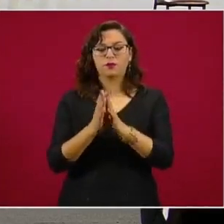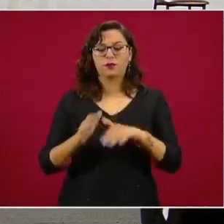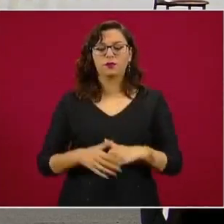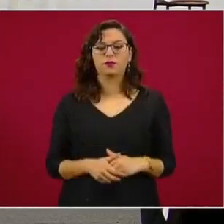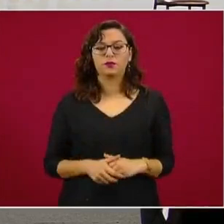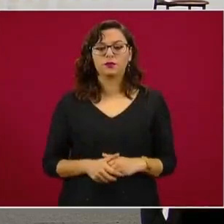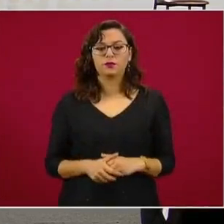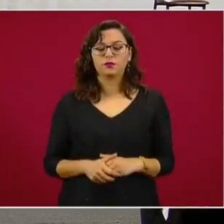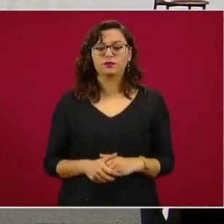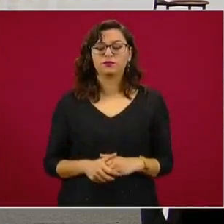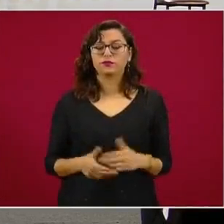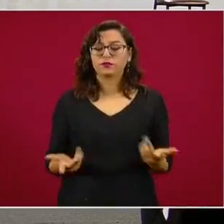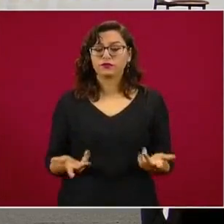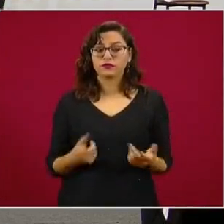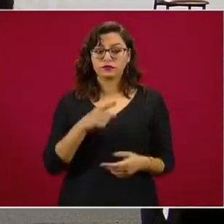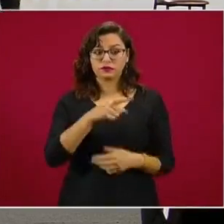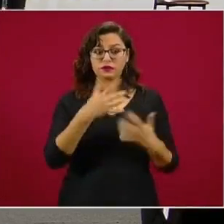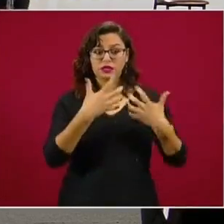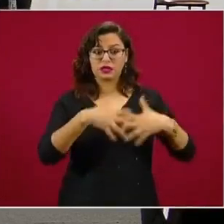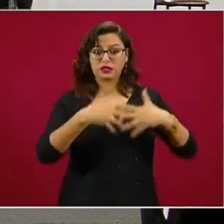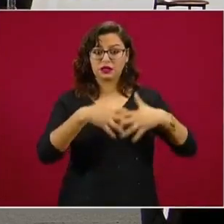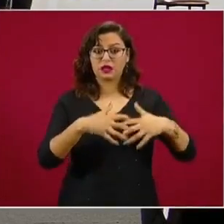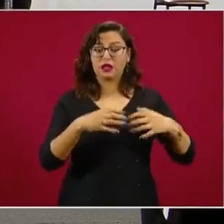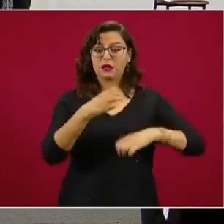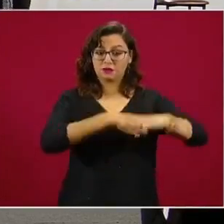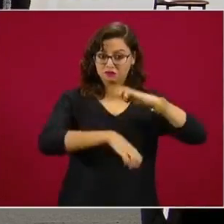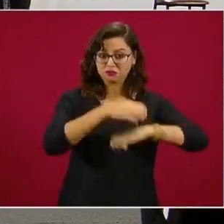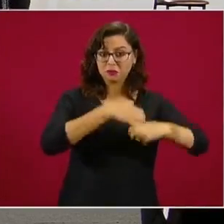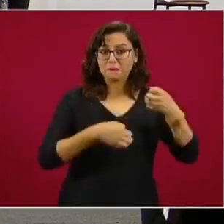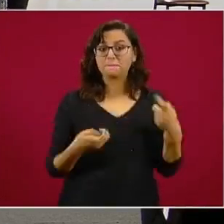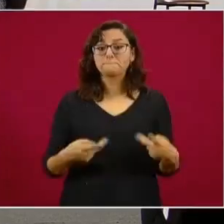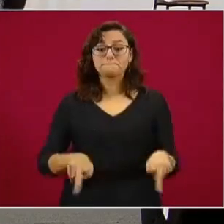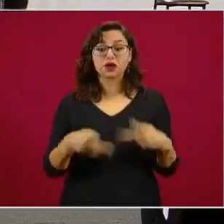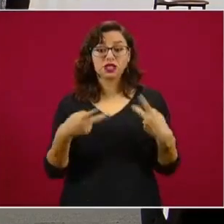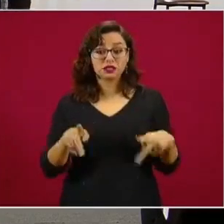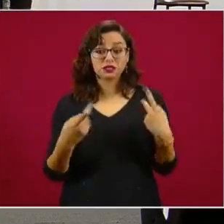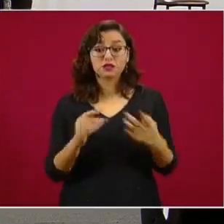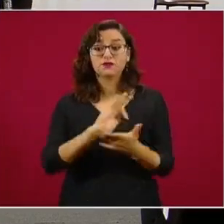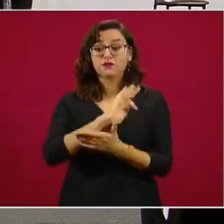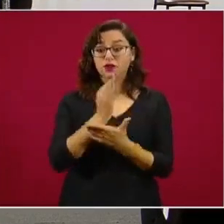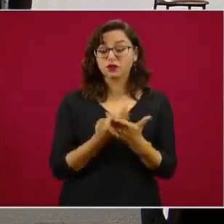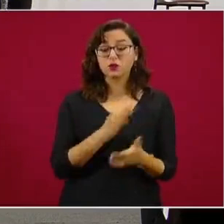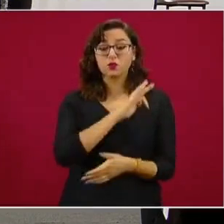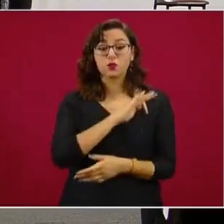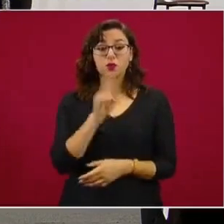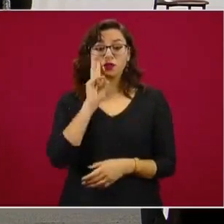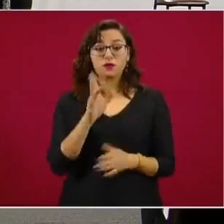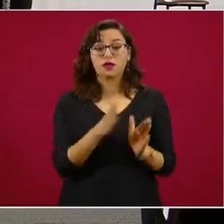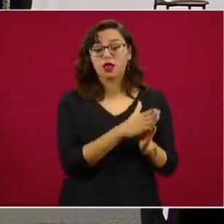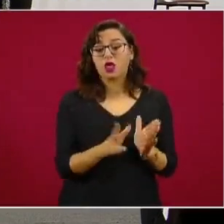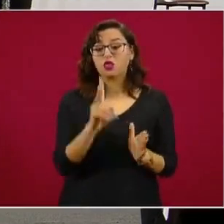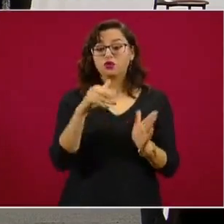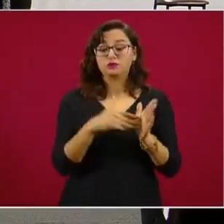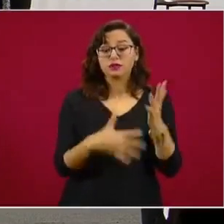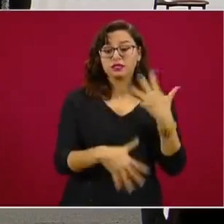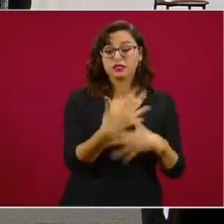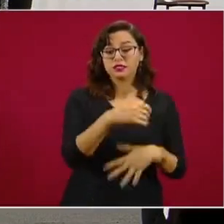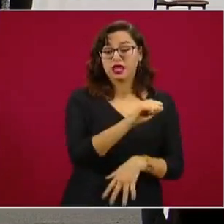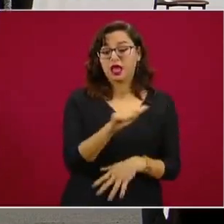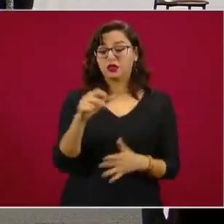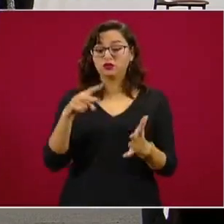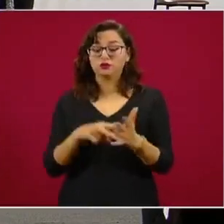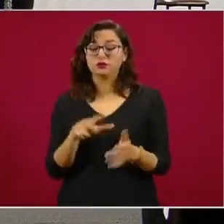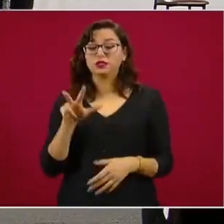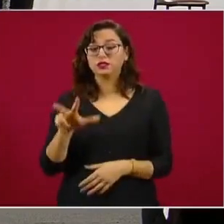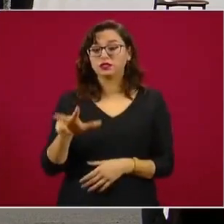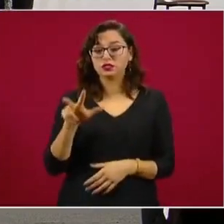El tema de factureras es interesante porque si vemos del periodo 2015 a 2018 se revisaron